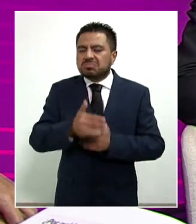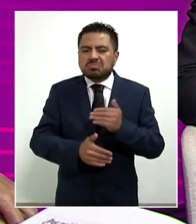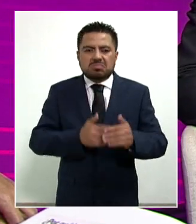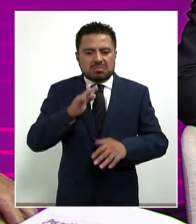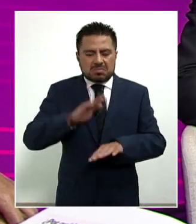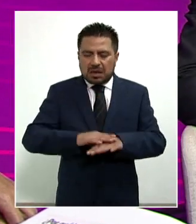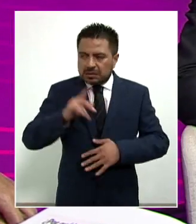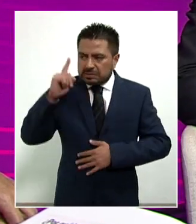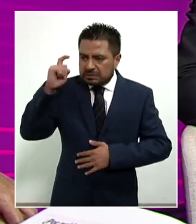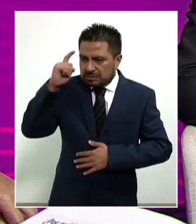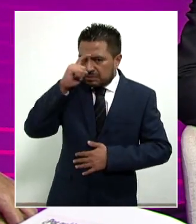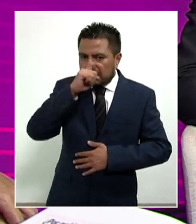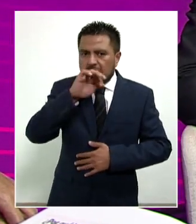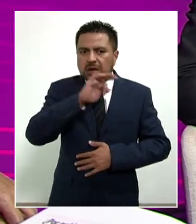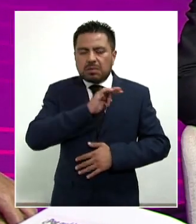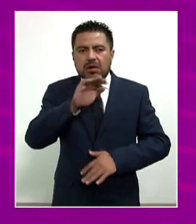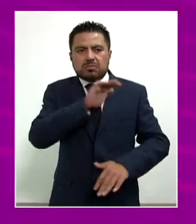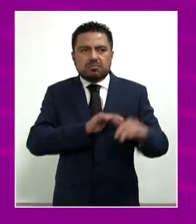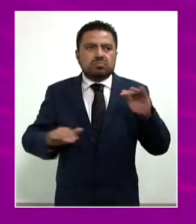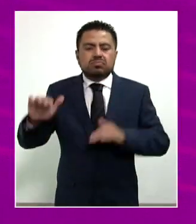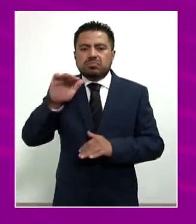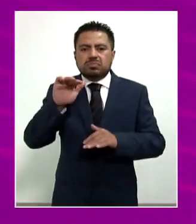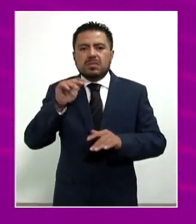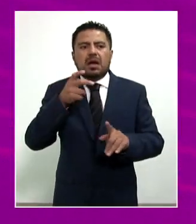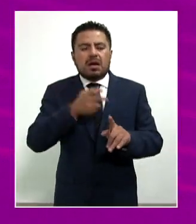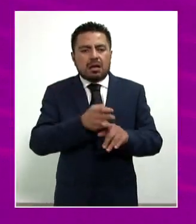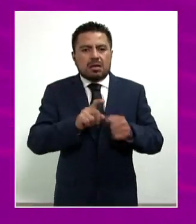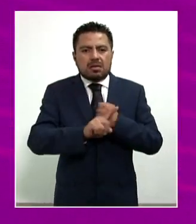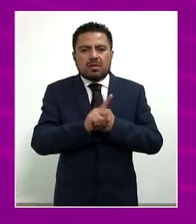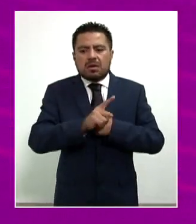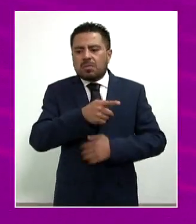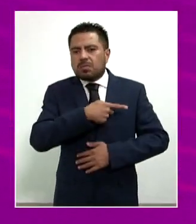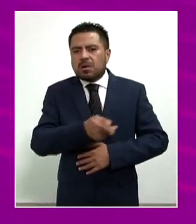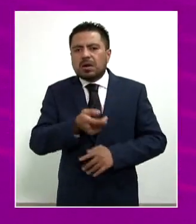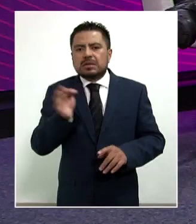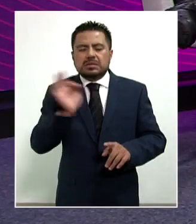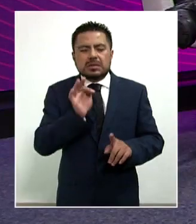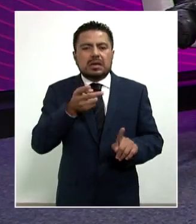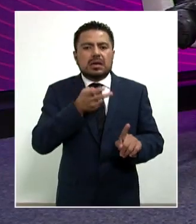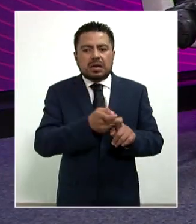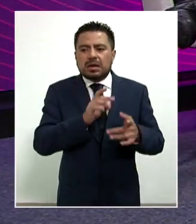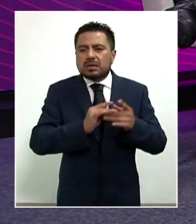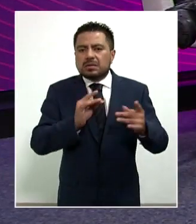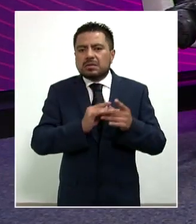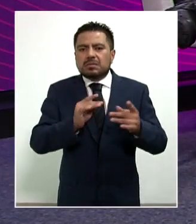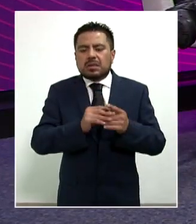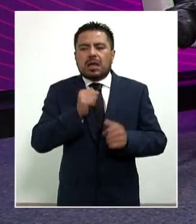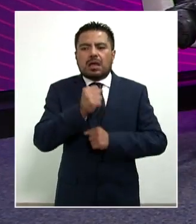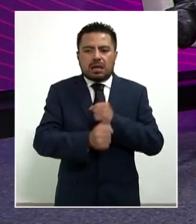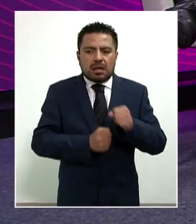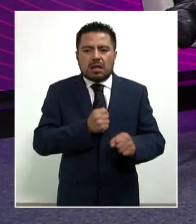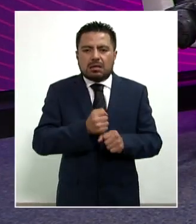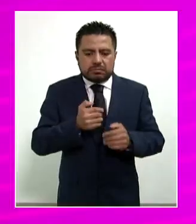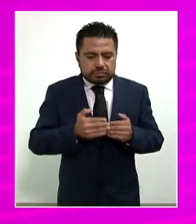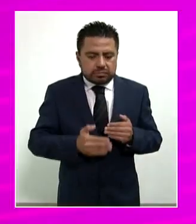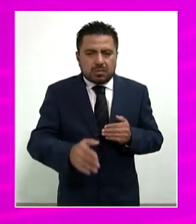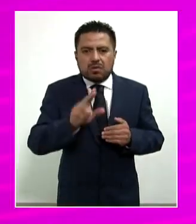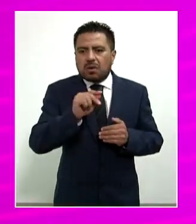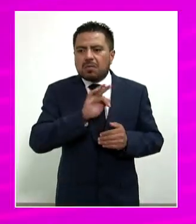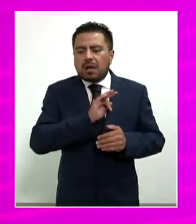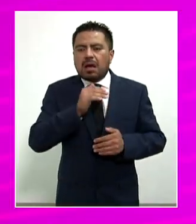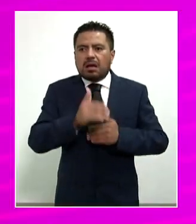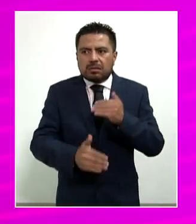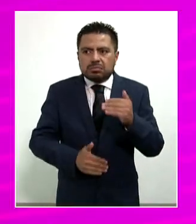muy difícil superar la circunstancia de pobreza y quizá eso explica esas décadas de no